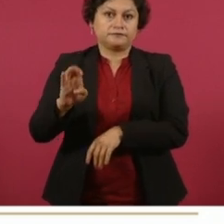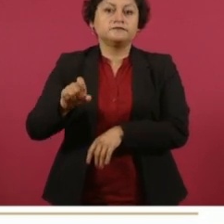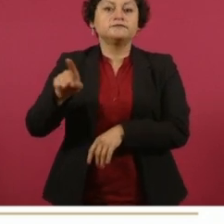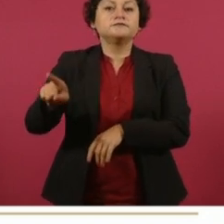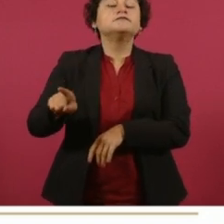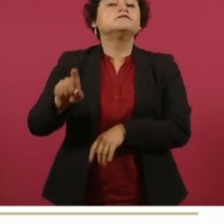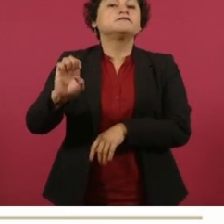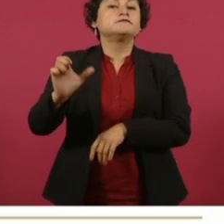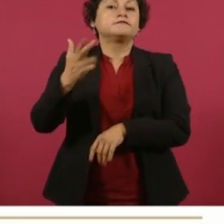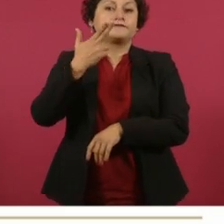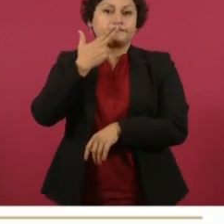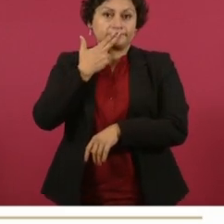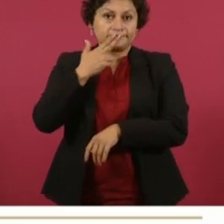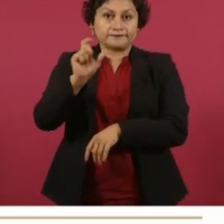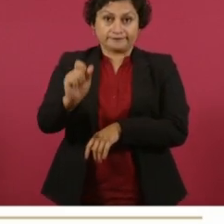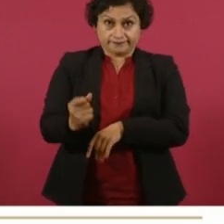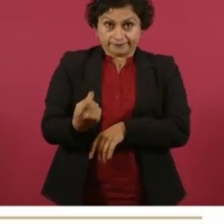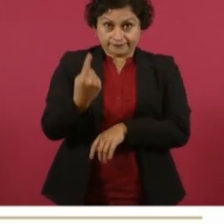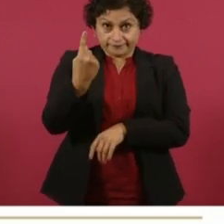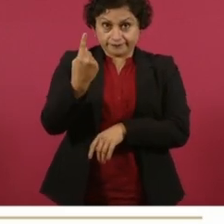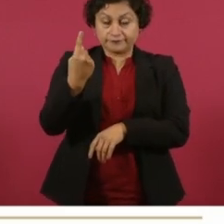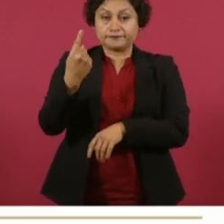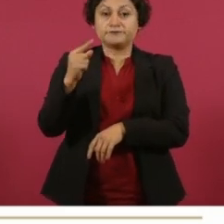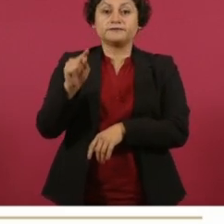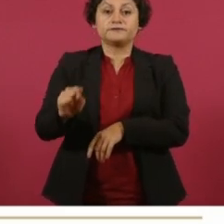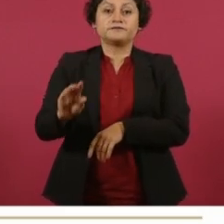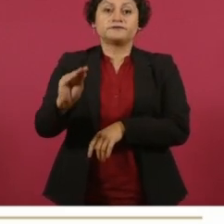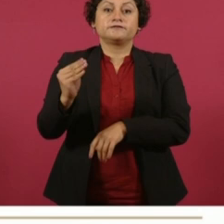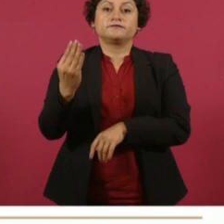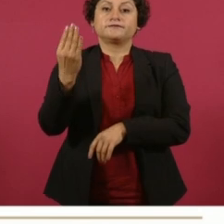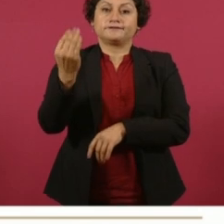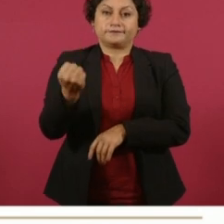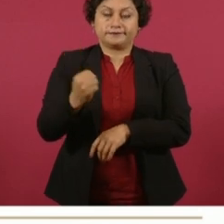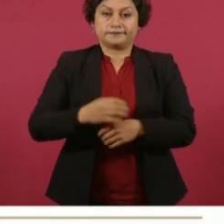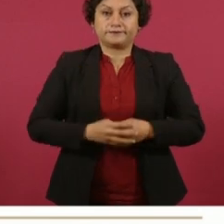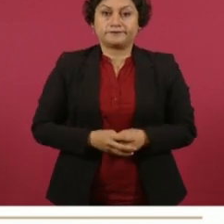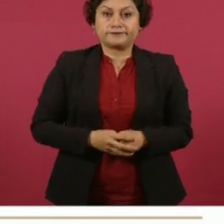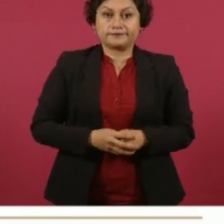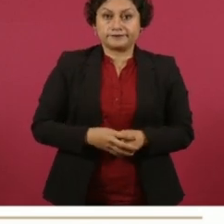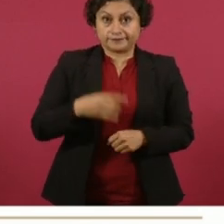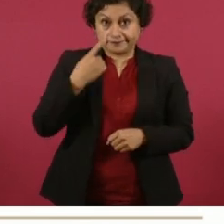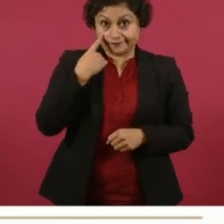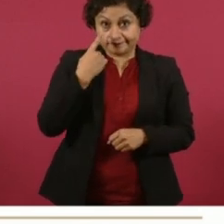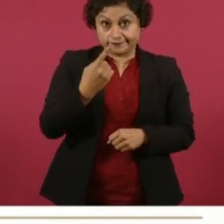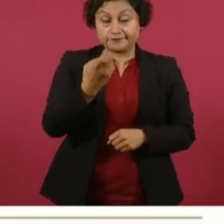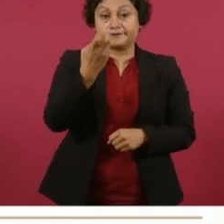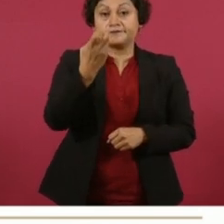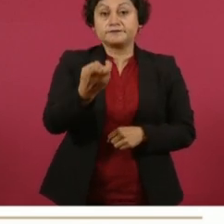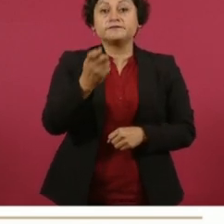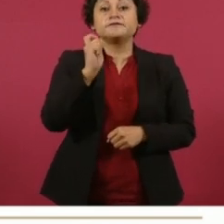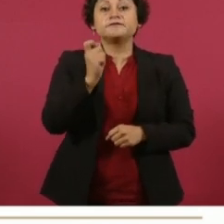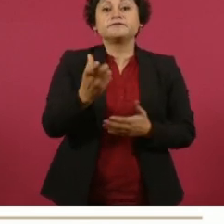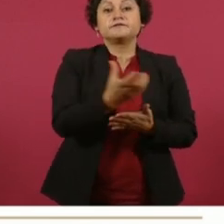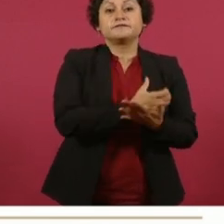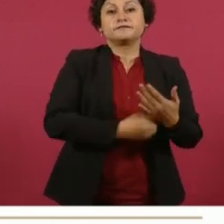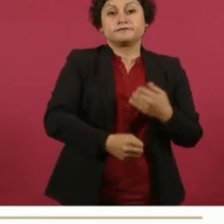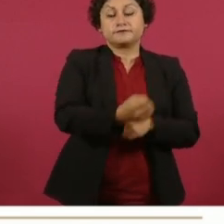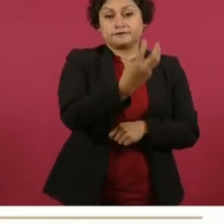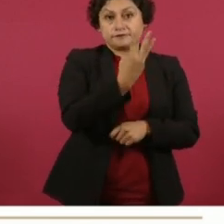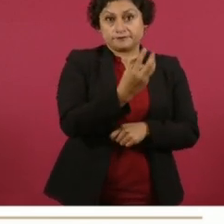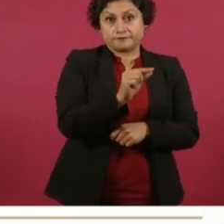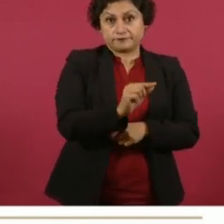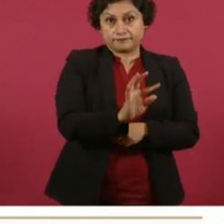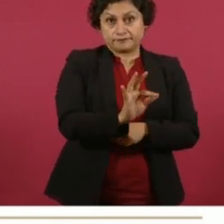Chihuahua tuvo el litro en 21 pesos con 99 centavos. Observamos en el primer caso con una ganancia de